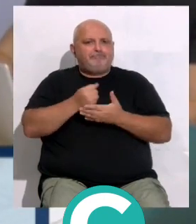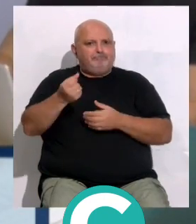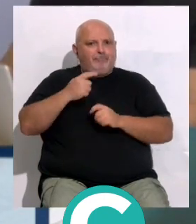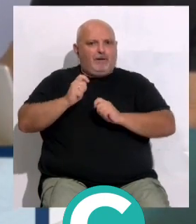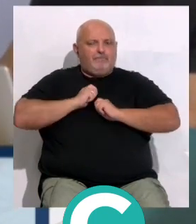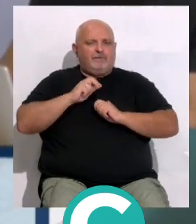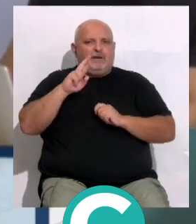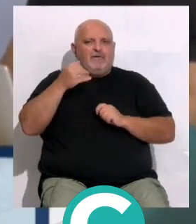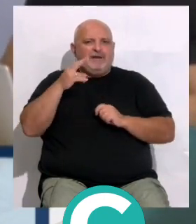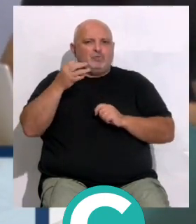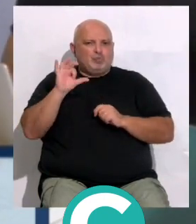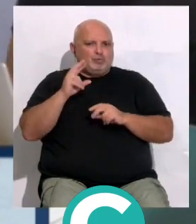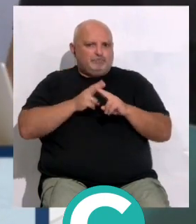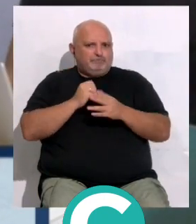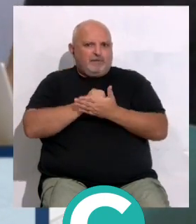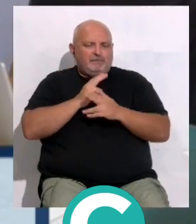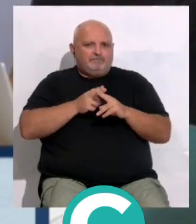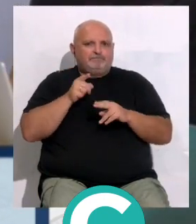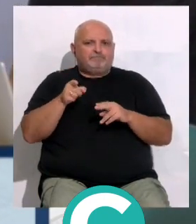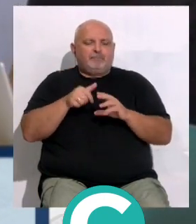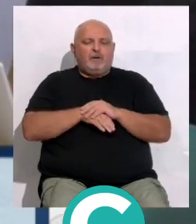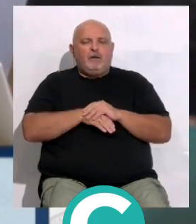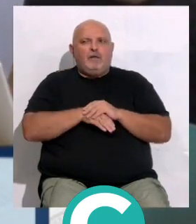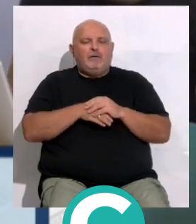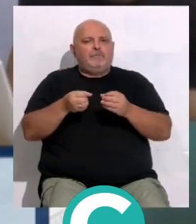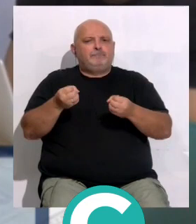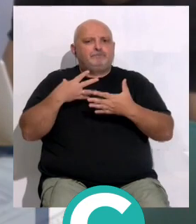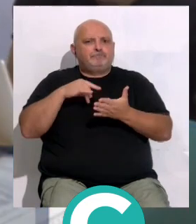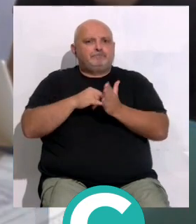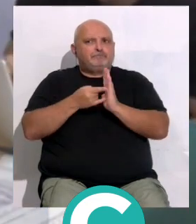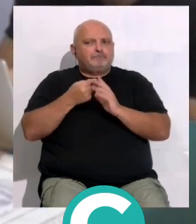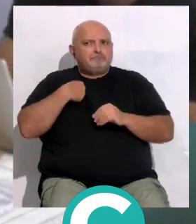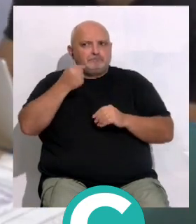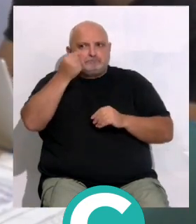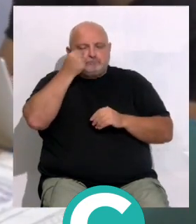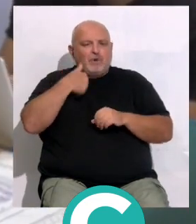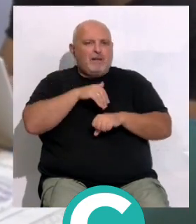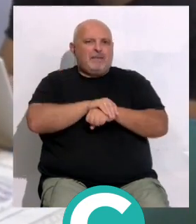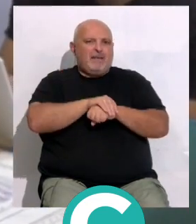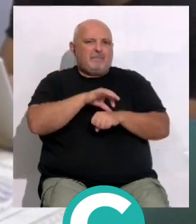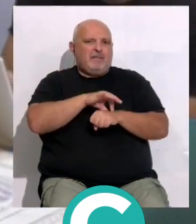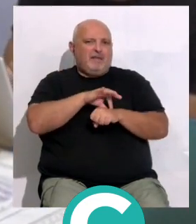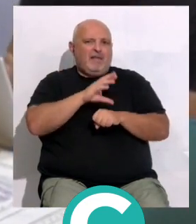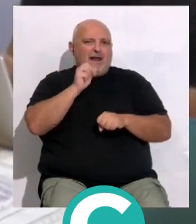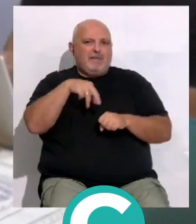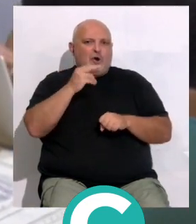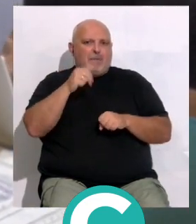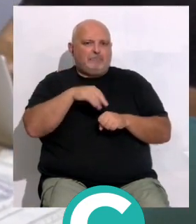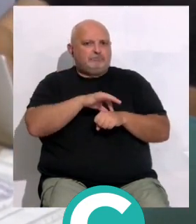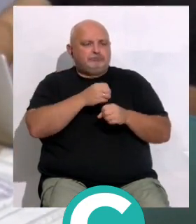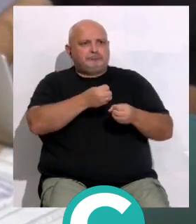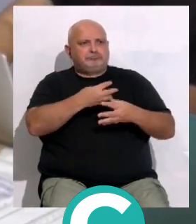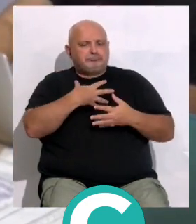que es el Riversus y me informé de este proyecto por una amiga mía que es médico, que es Carmen Román.